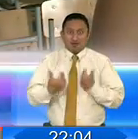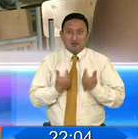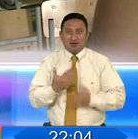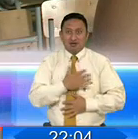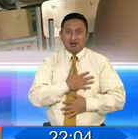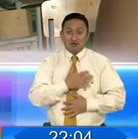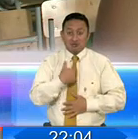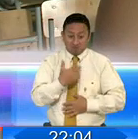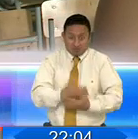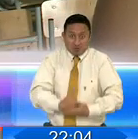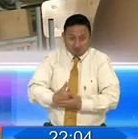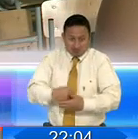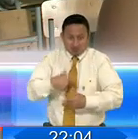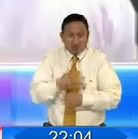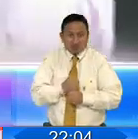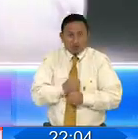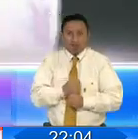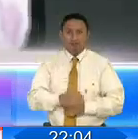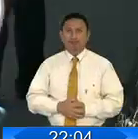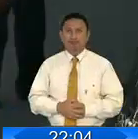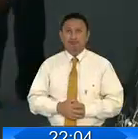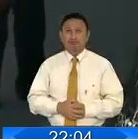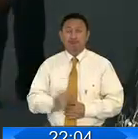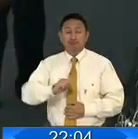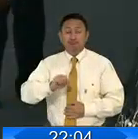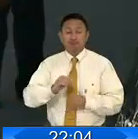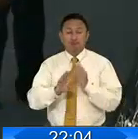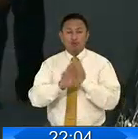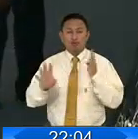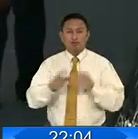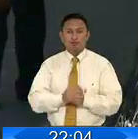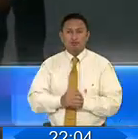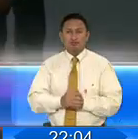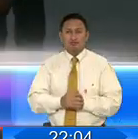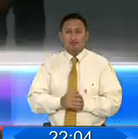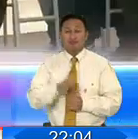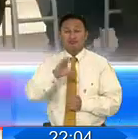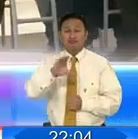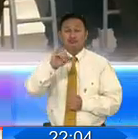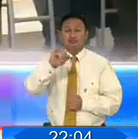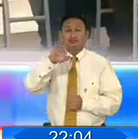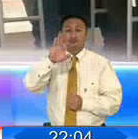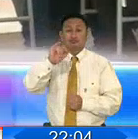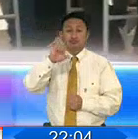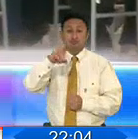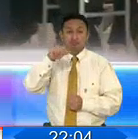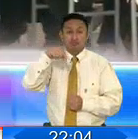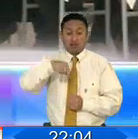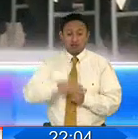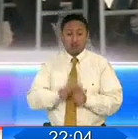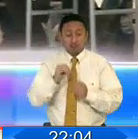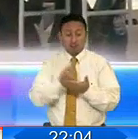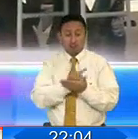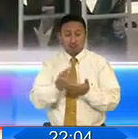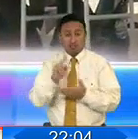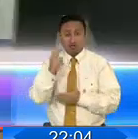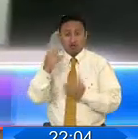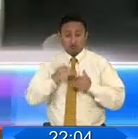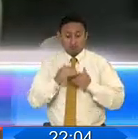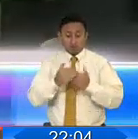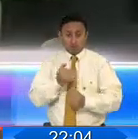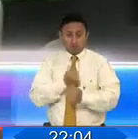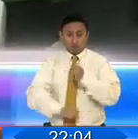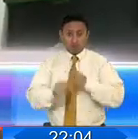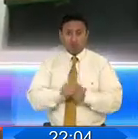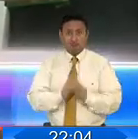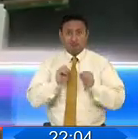que mi bebé está seguro. También en la fila encontramos a Cintia Tapia. Está a semanas de conocer a su segundo hijo. Se